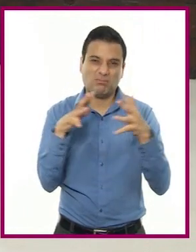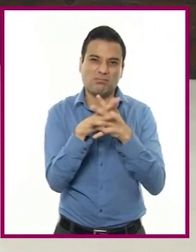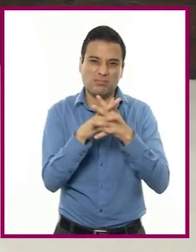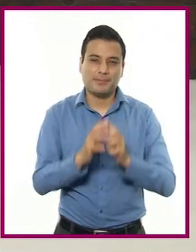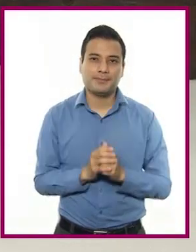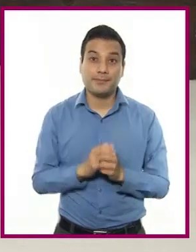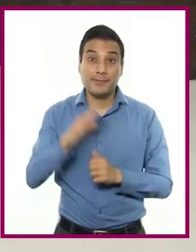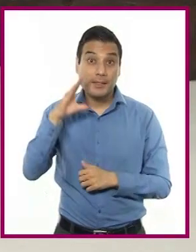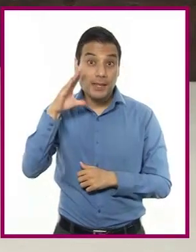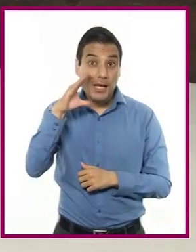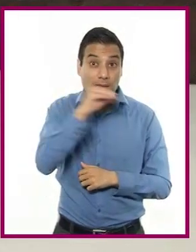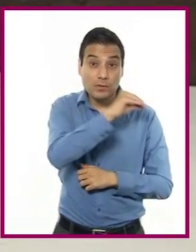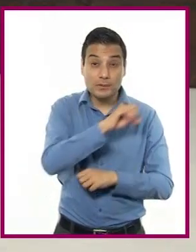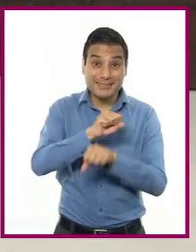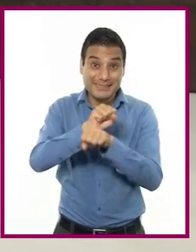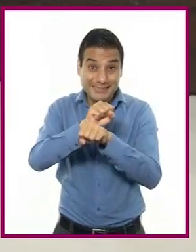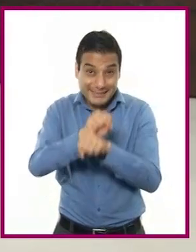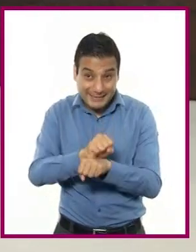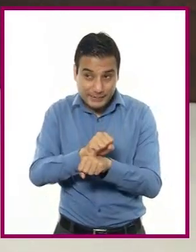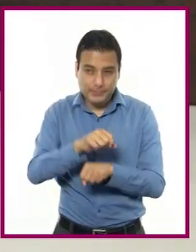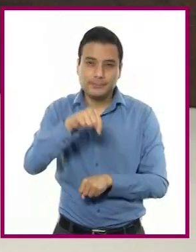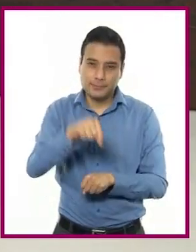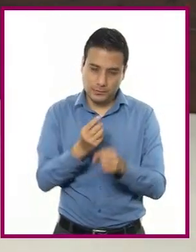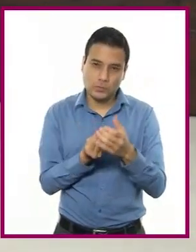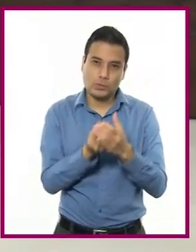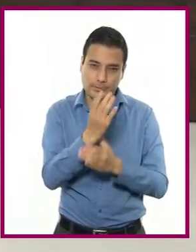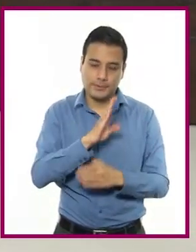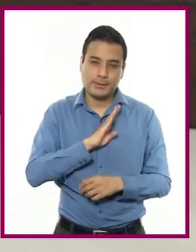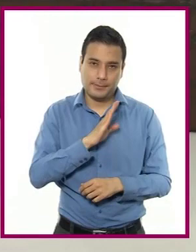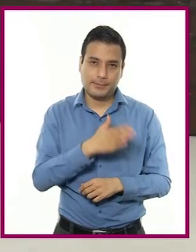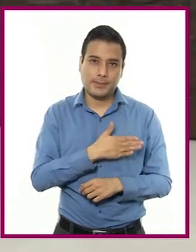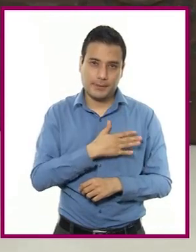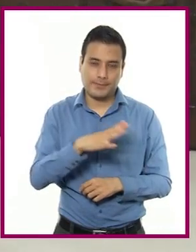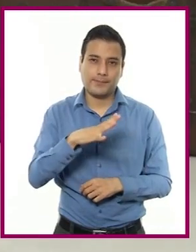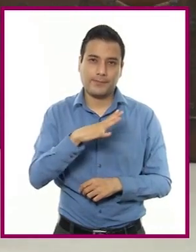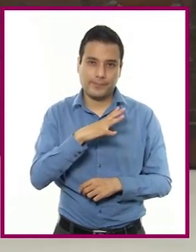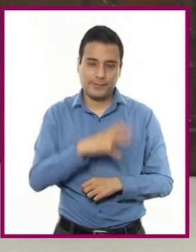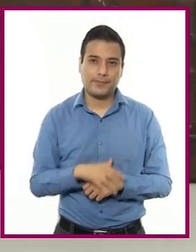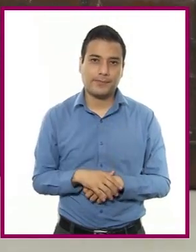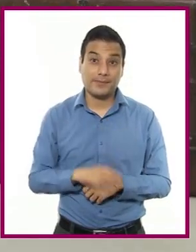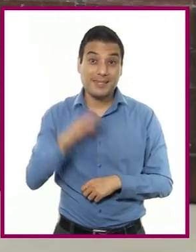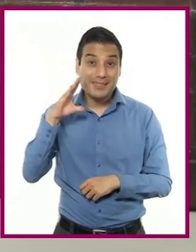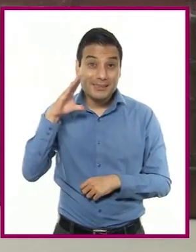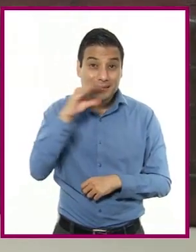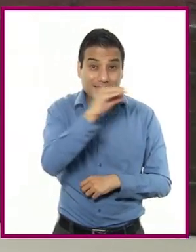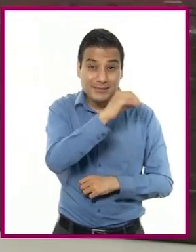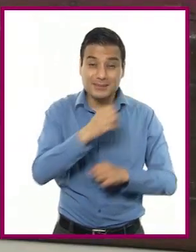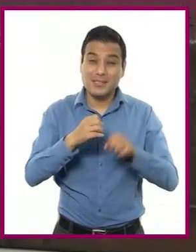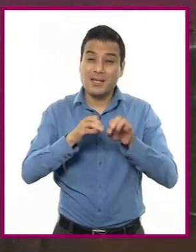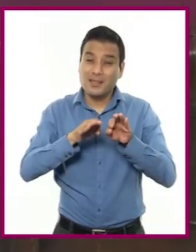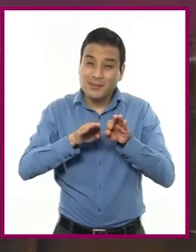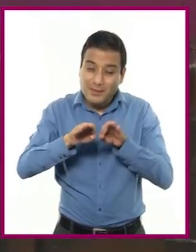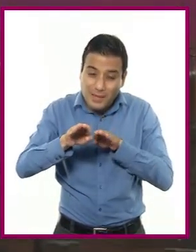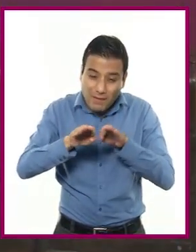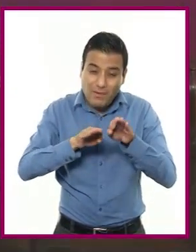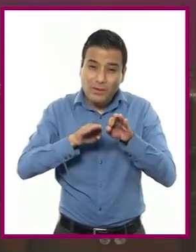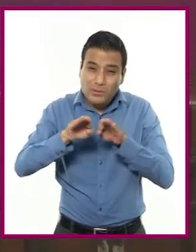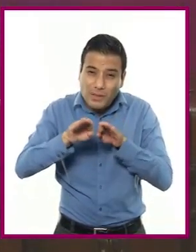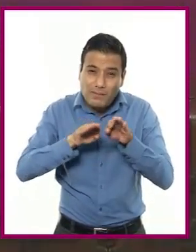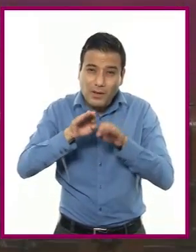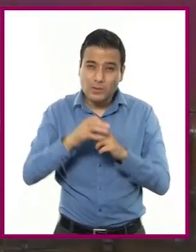y afrodescendientes en la Nueva España. Las labores forzadas a las que eran sometidas las